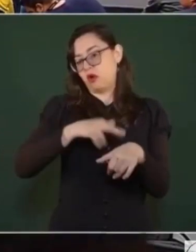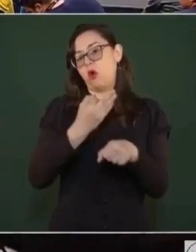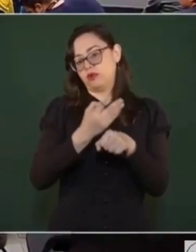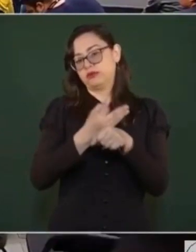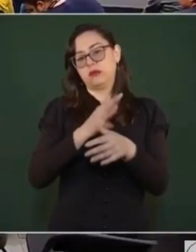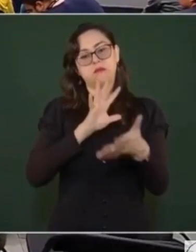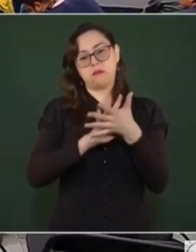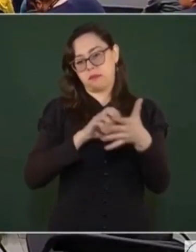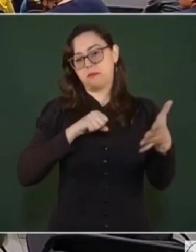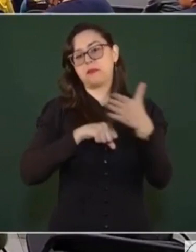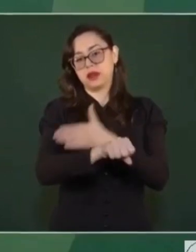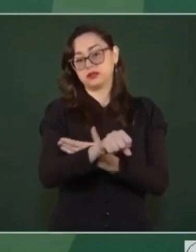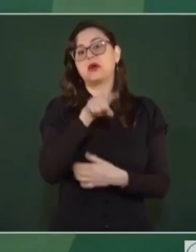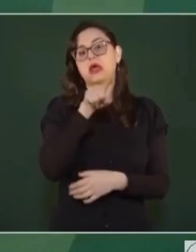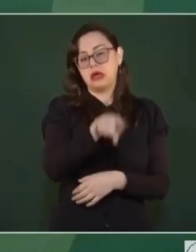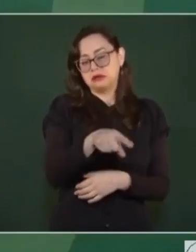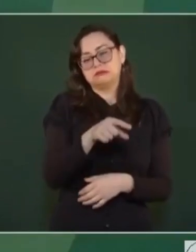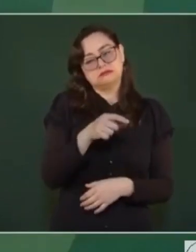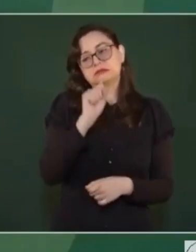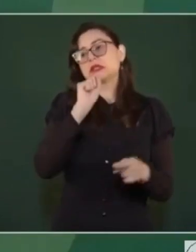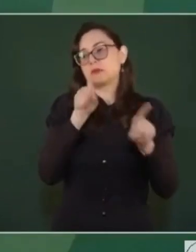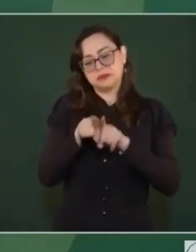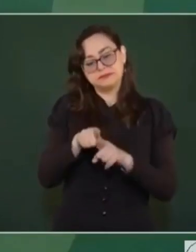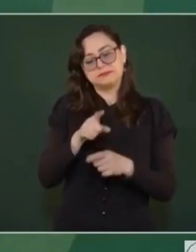las llamadas de la maestra del Bester,